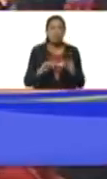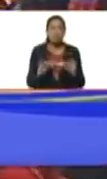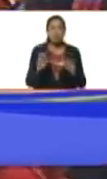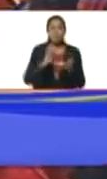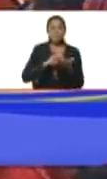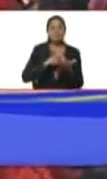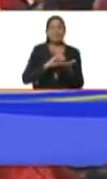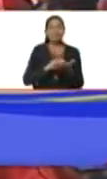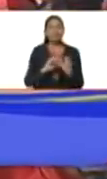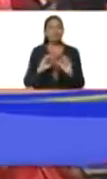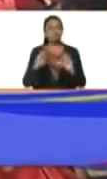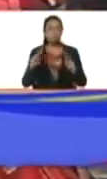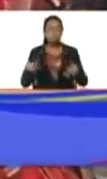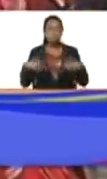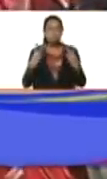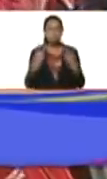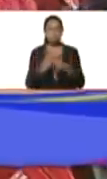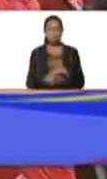Miranda.